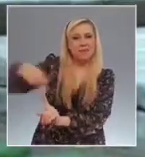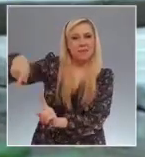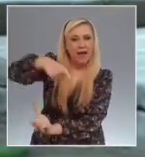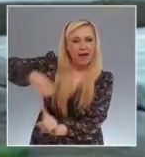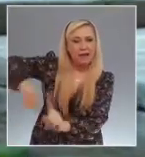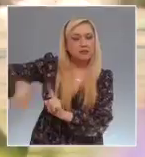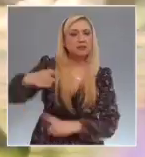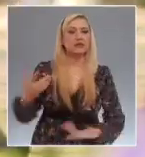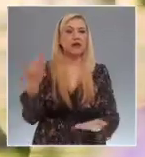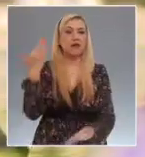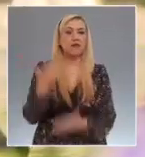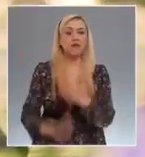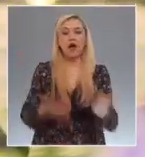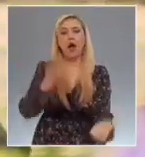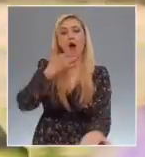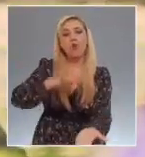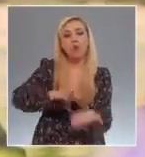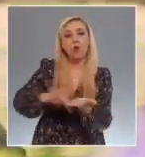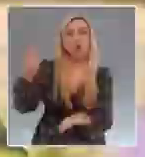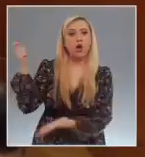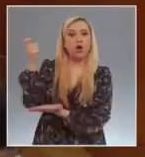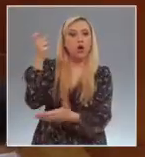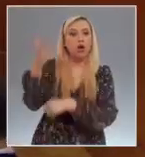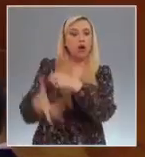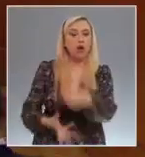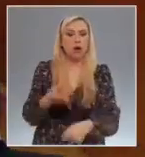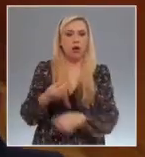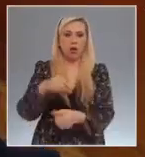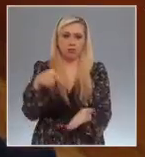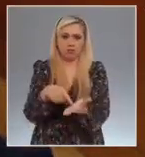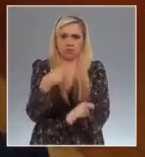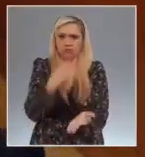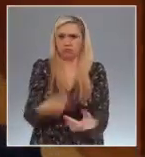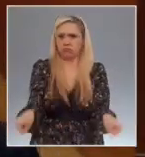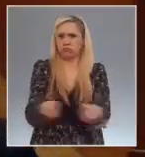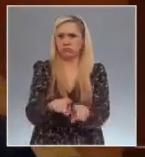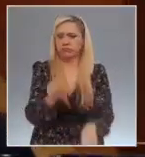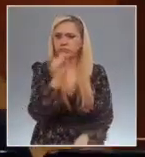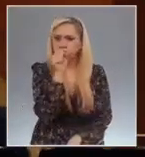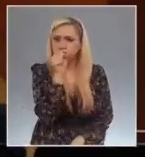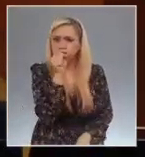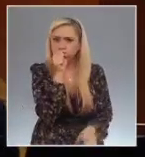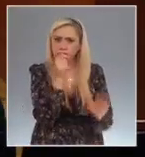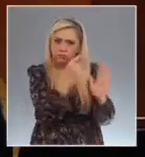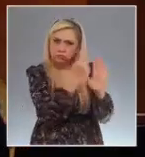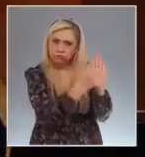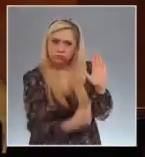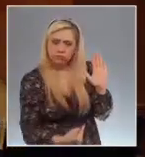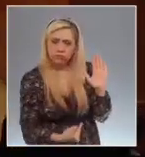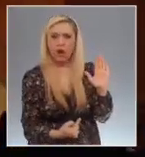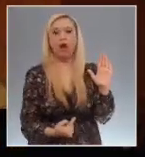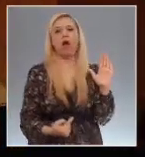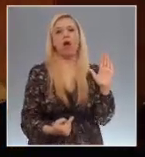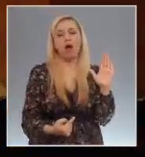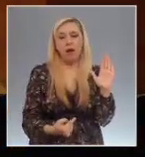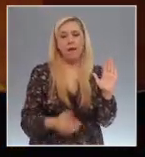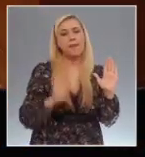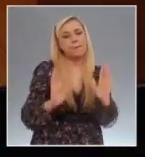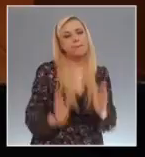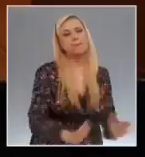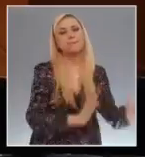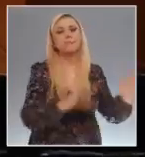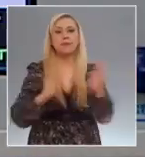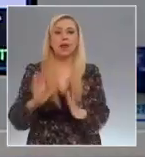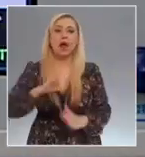asistencia y reparación integral de esa ley hay otro amparo en revisión por el que se pronunciaría sobre la constitucionalidad de los